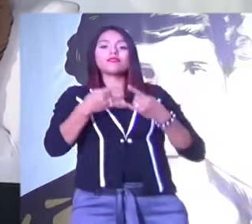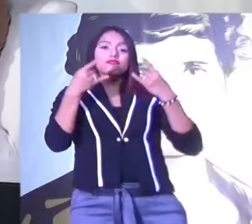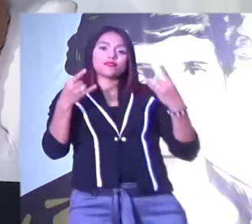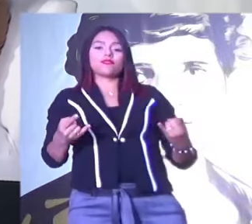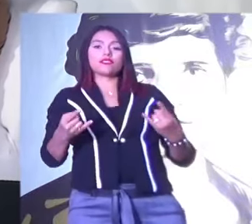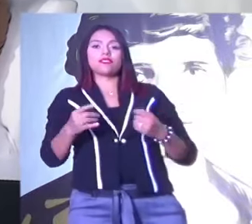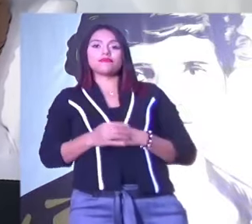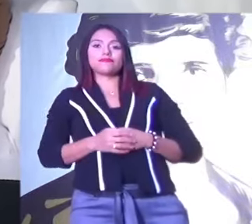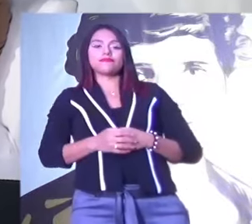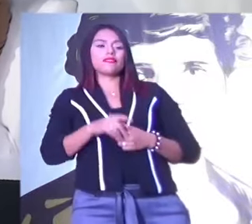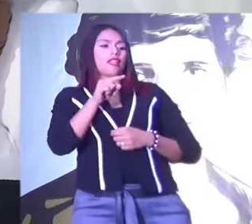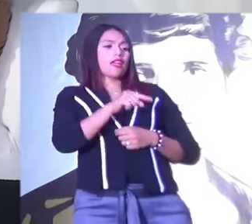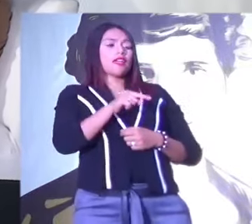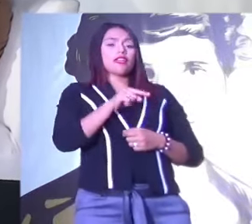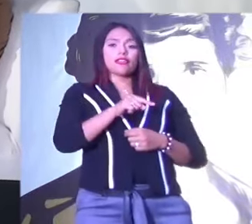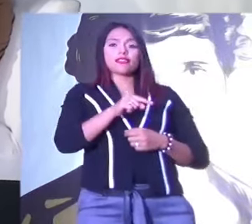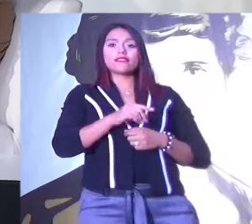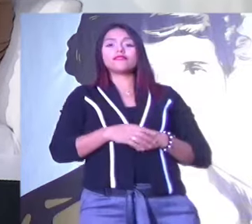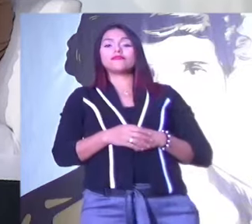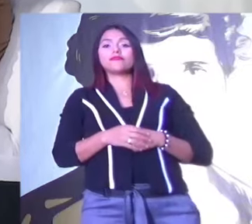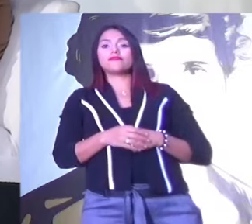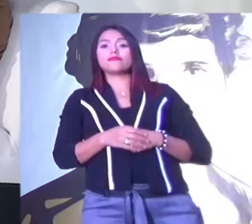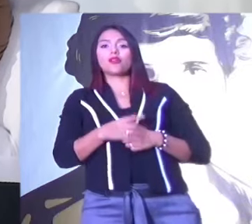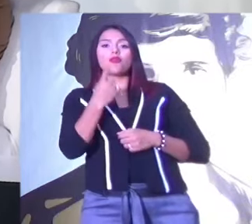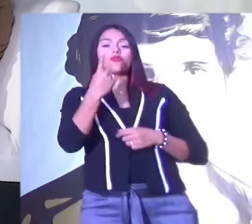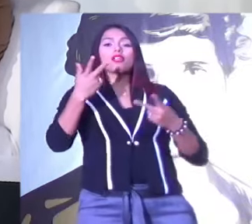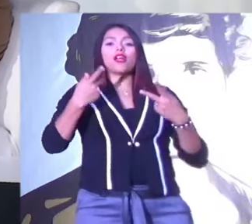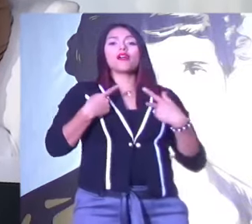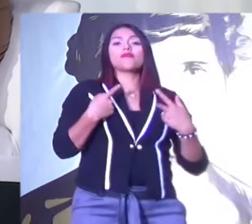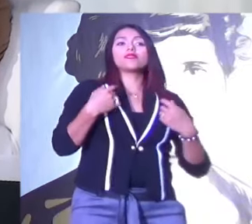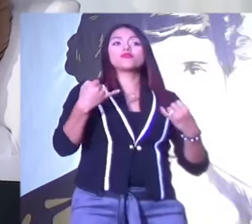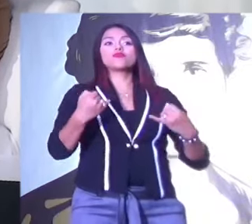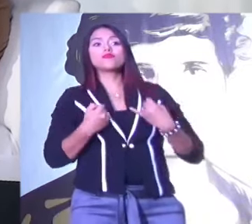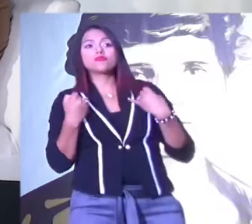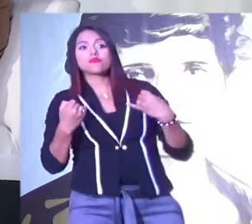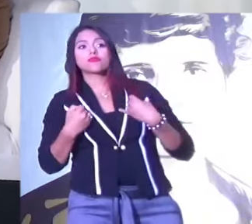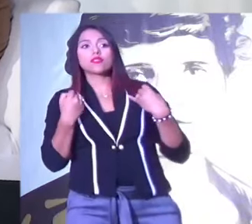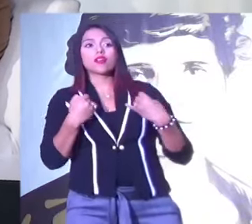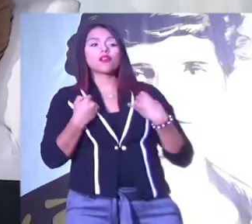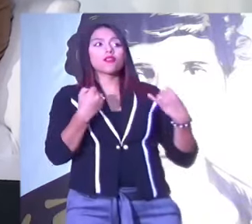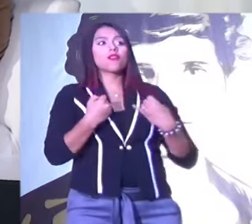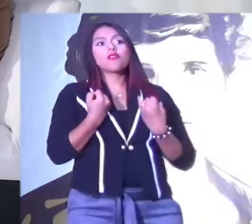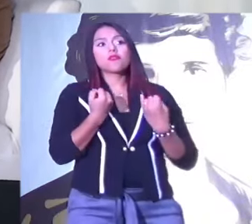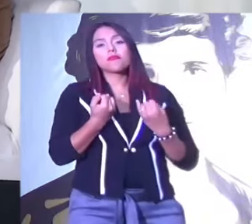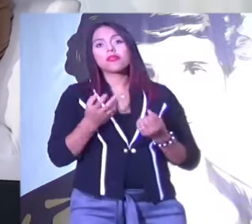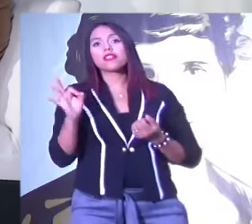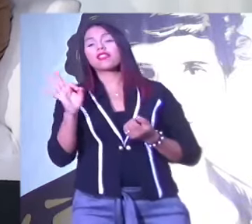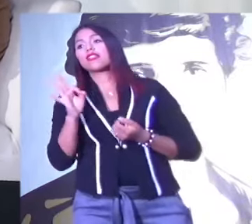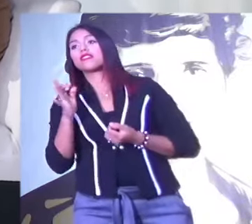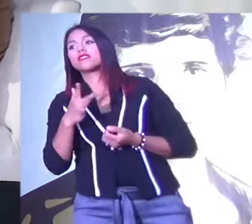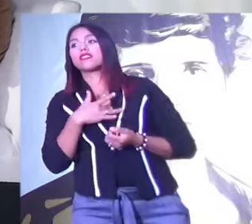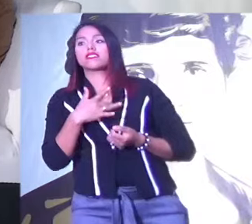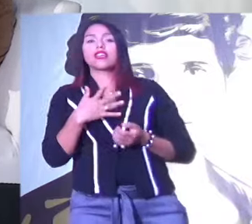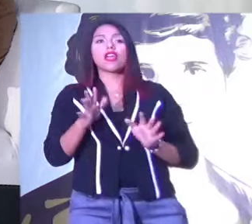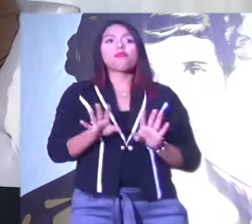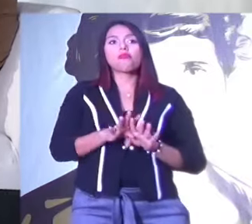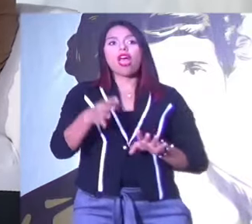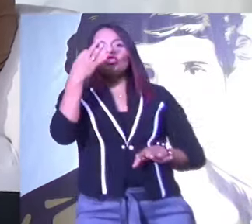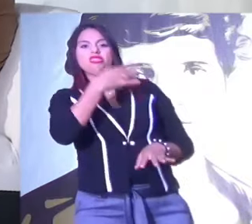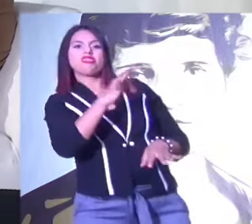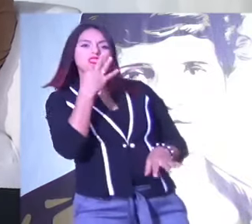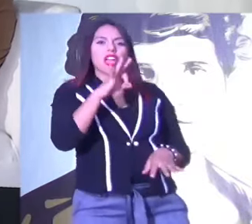Hay un momento en ese cuento en donde a un chavo que se está poniendo, que se está portando muy grosero,